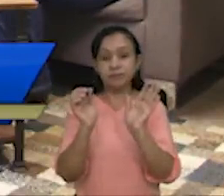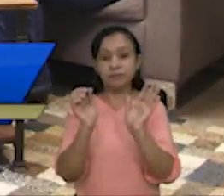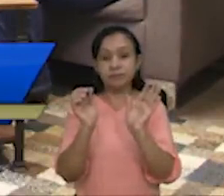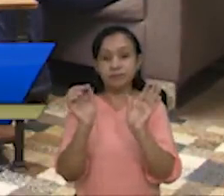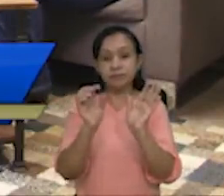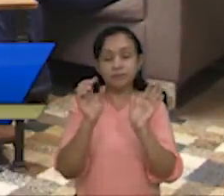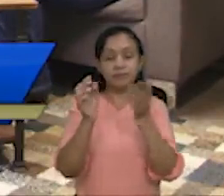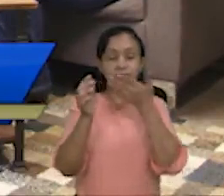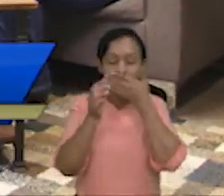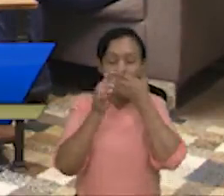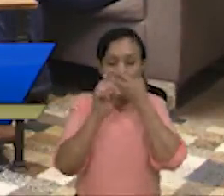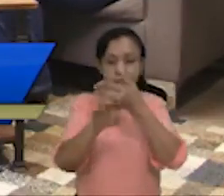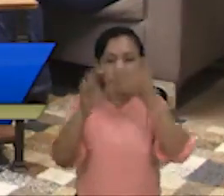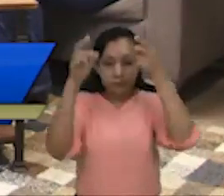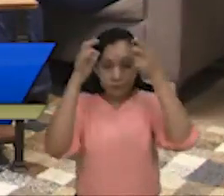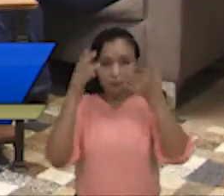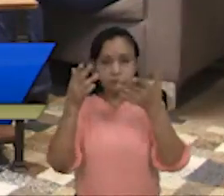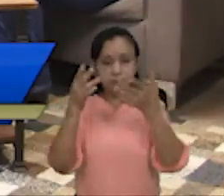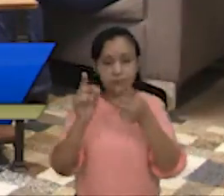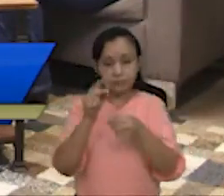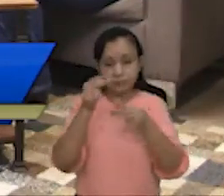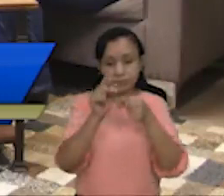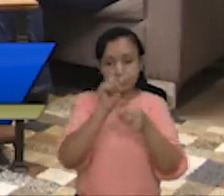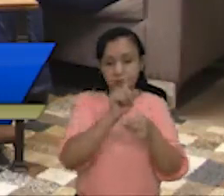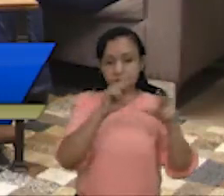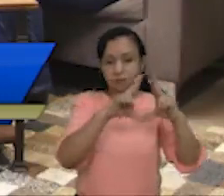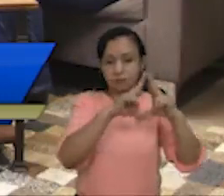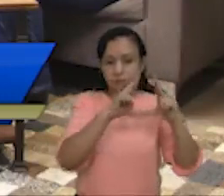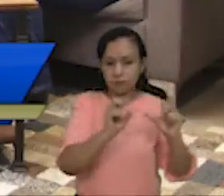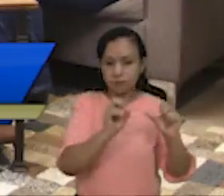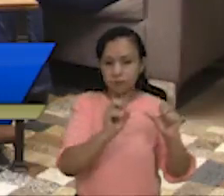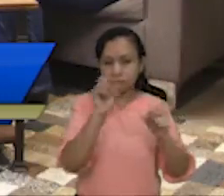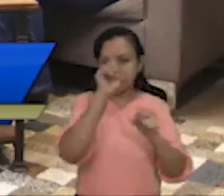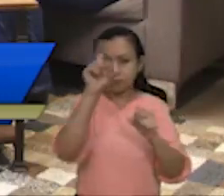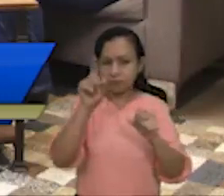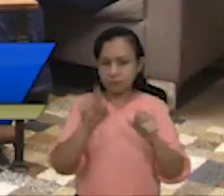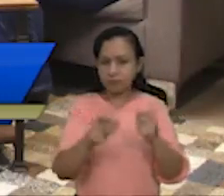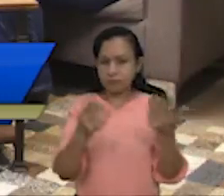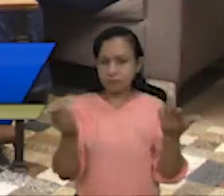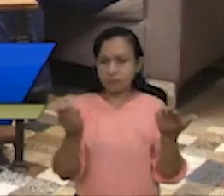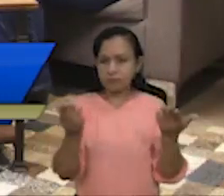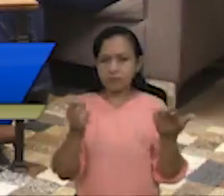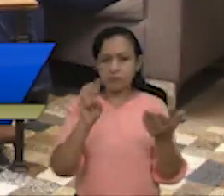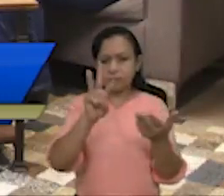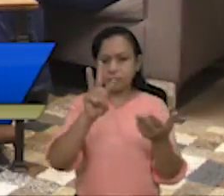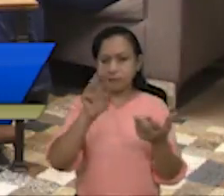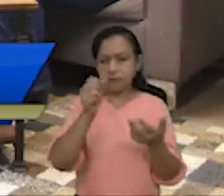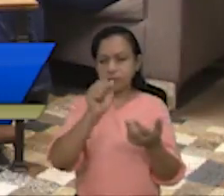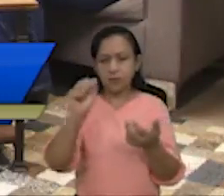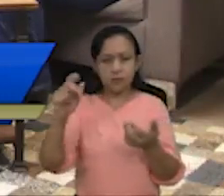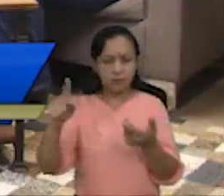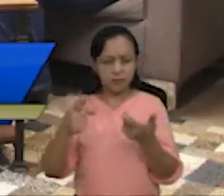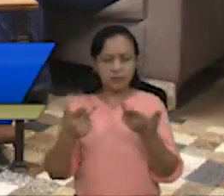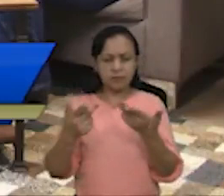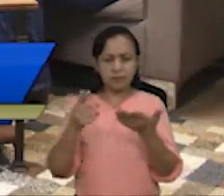ahorita con el coronavirus, pues, voy a decir, primer caso de coronavirus en Nicaragua y te la pasan por internet, por WhatsApp o cualquier cosa. Entonces